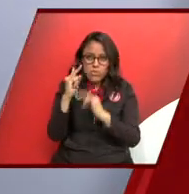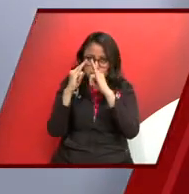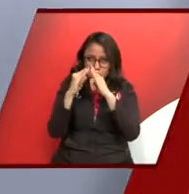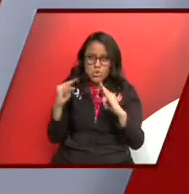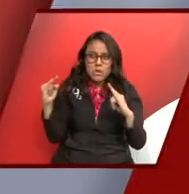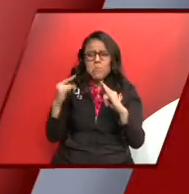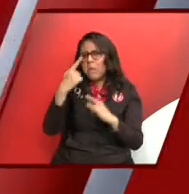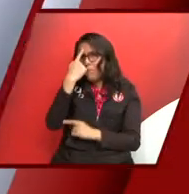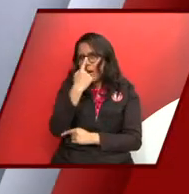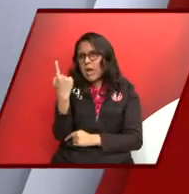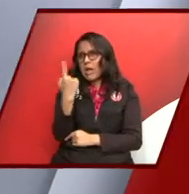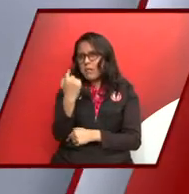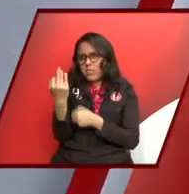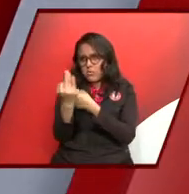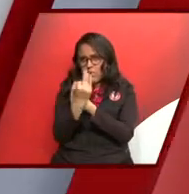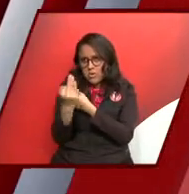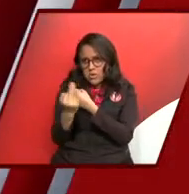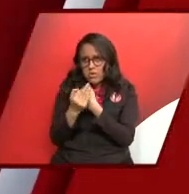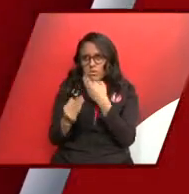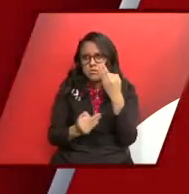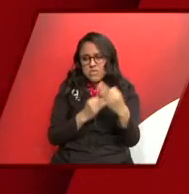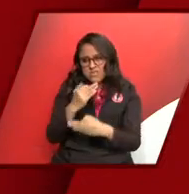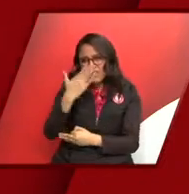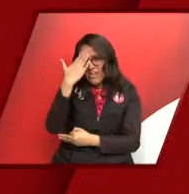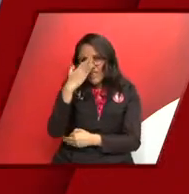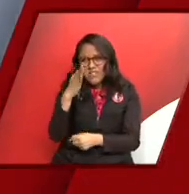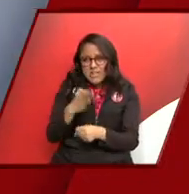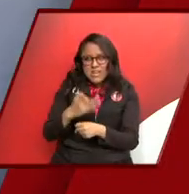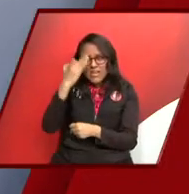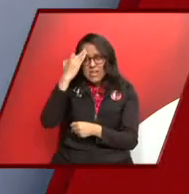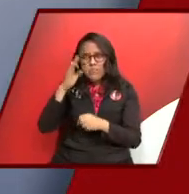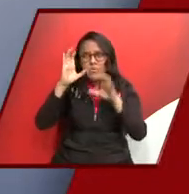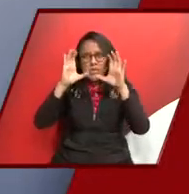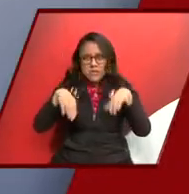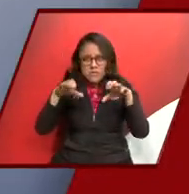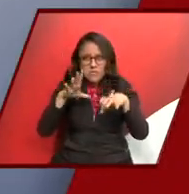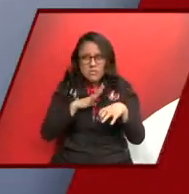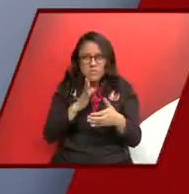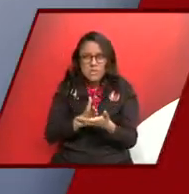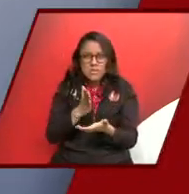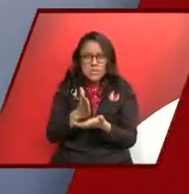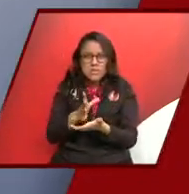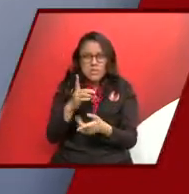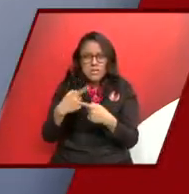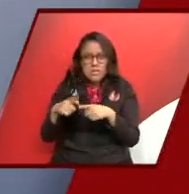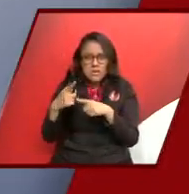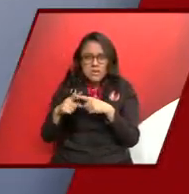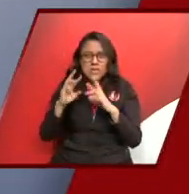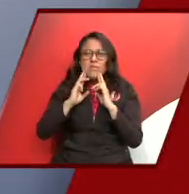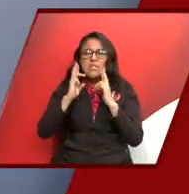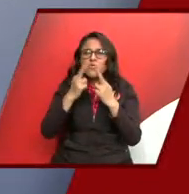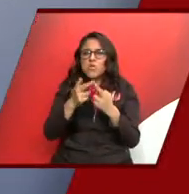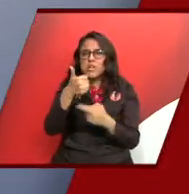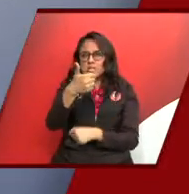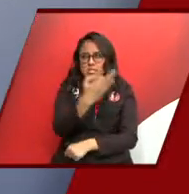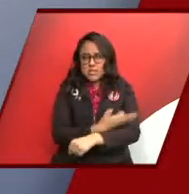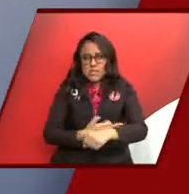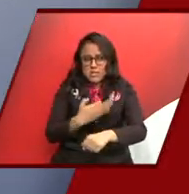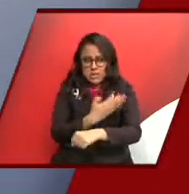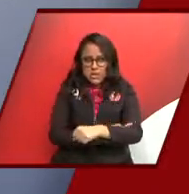efectivamente, como todo mundo sabemos, ahorita es época de lluvias, íbamos a realizar la reunión a las 6 de la